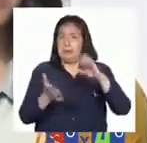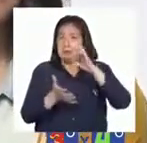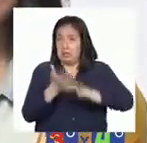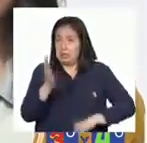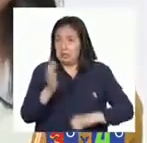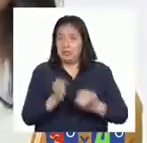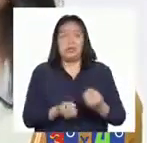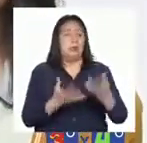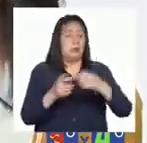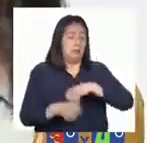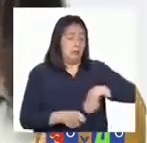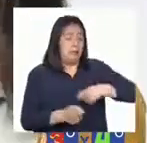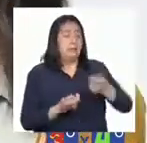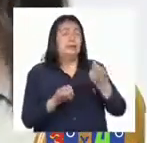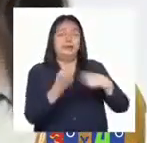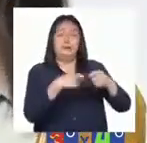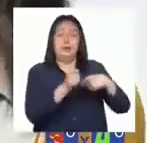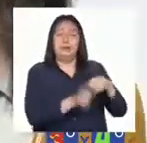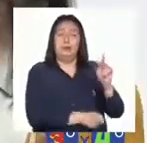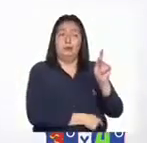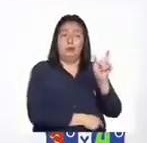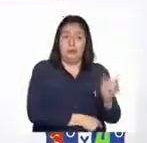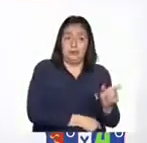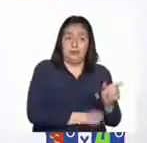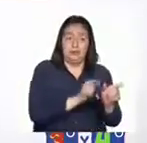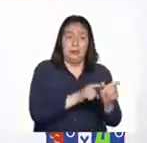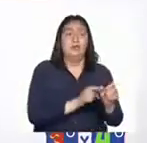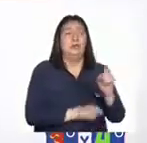la cantidad de fajas que vendió Quilla, es decir,